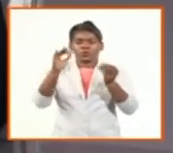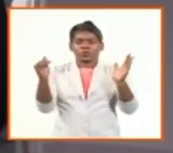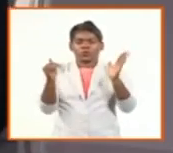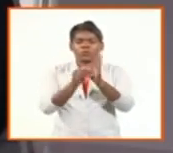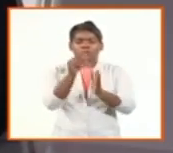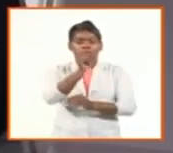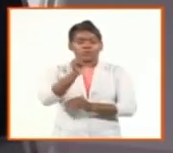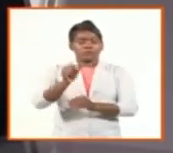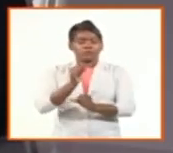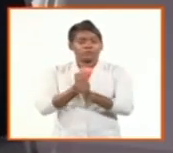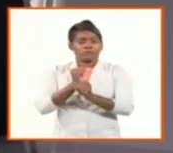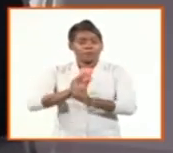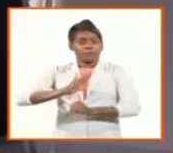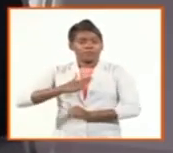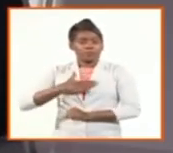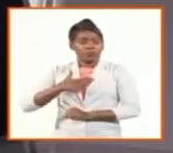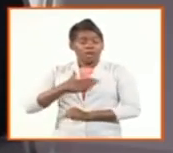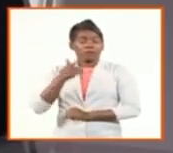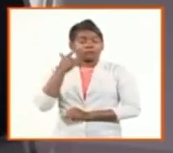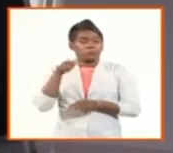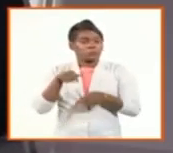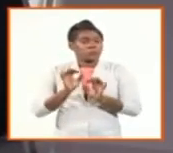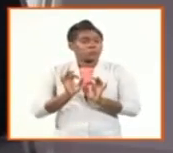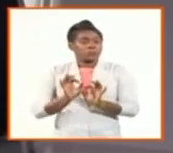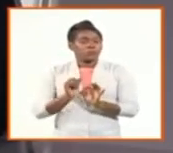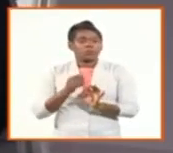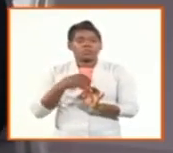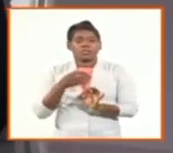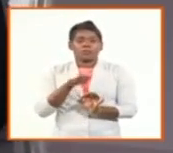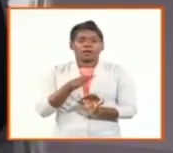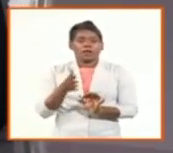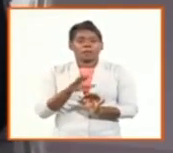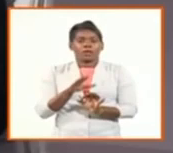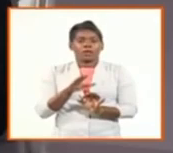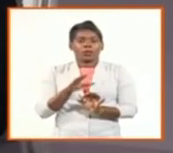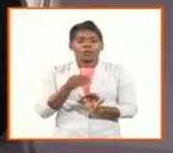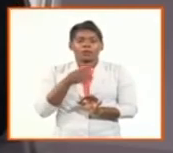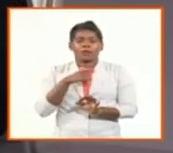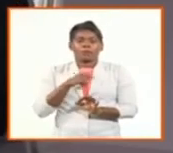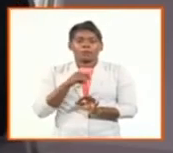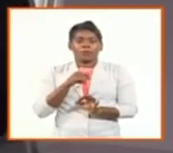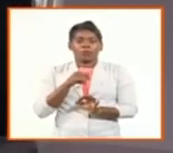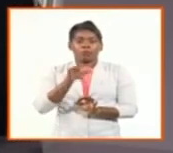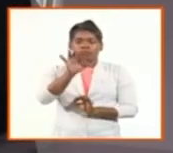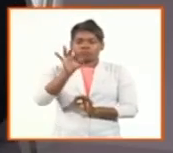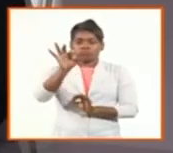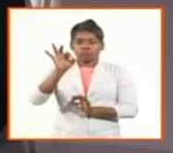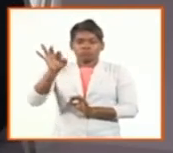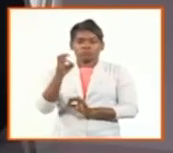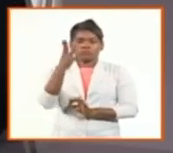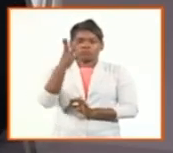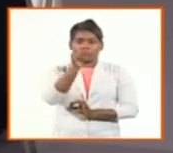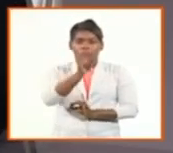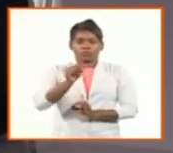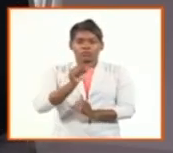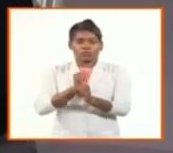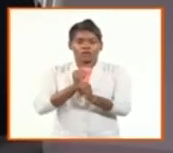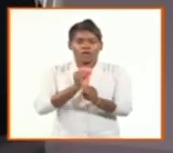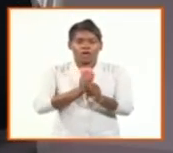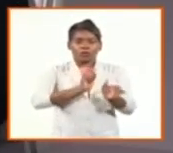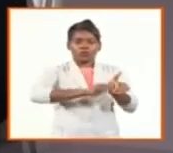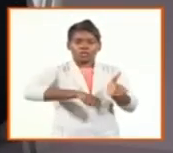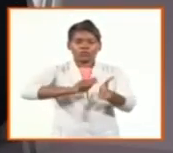cuenta propia en la actualidad que tienen más de tres trabajadores contratados. O sea que en el proceso en que estamos